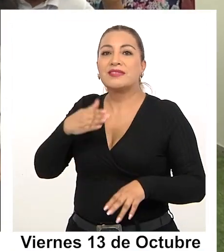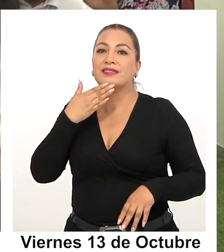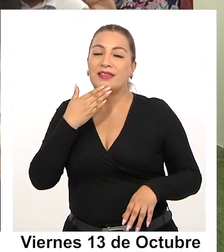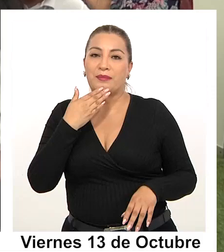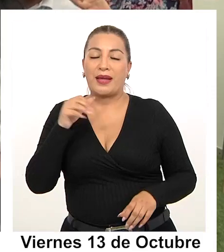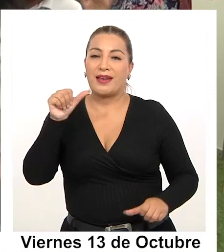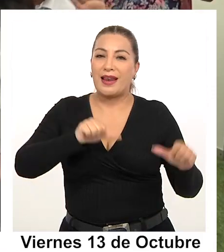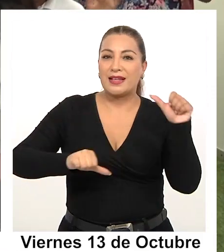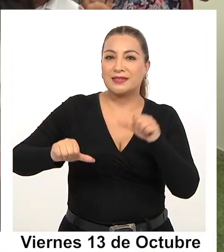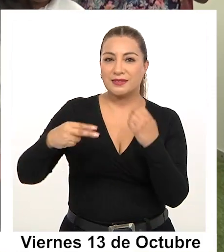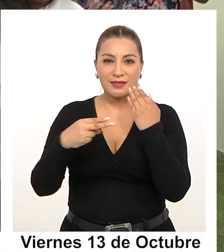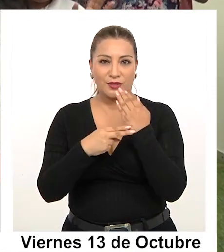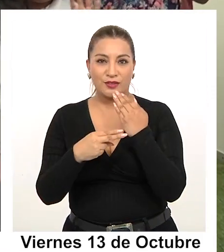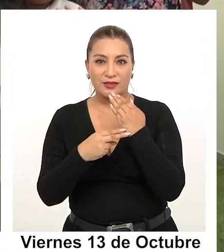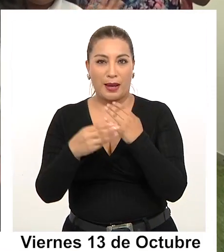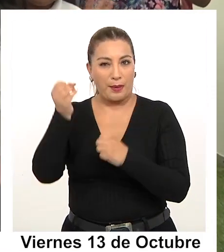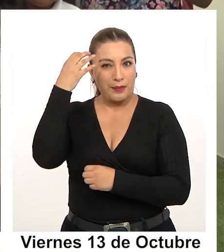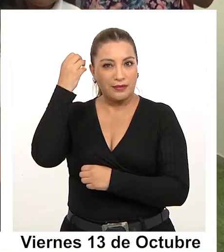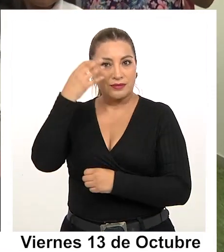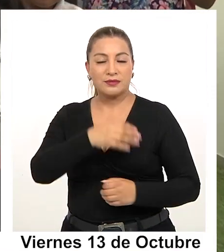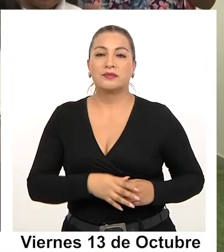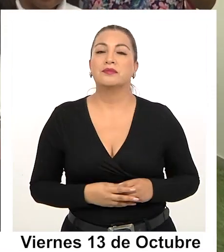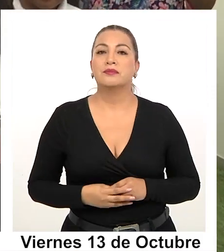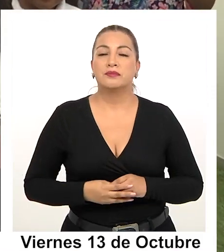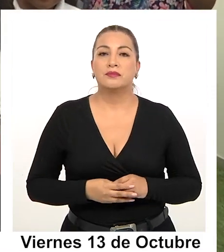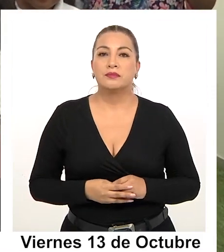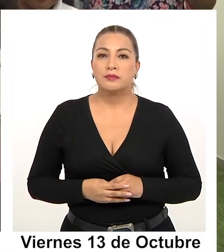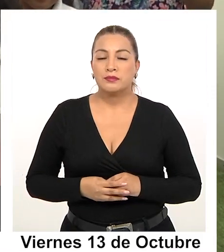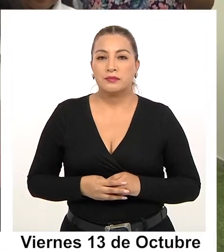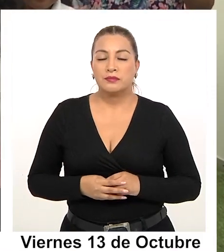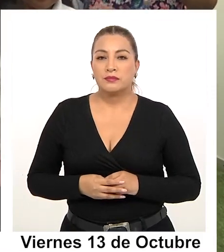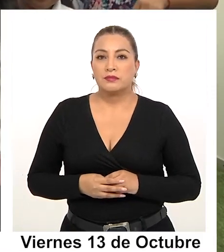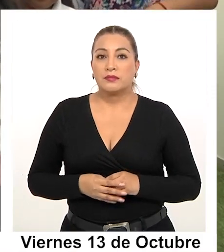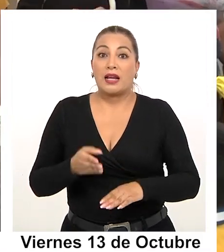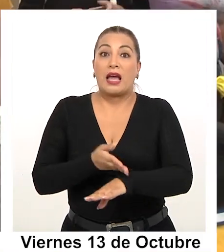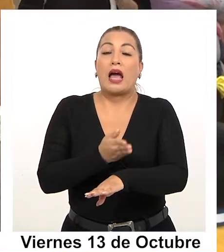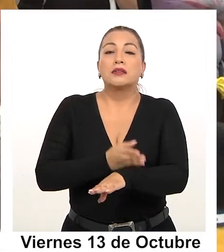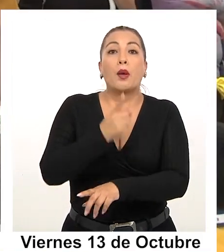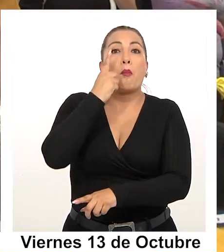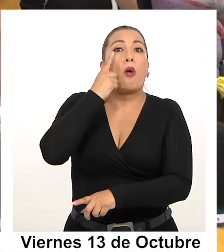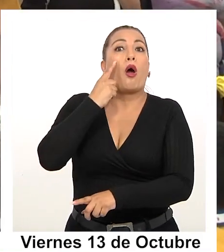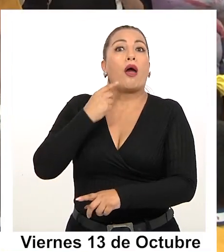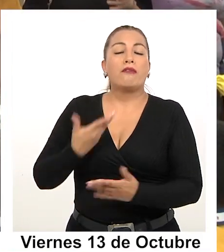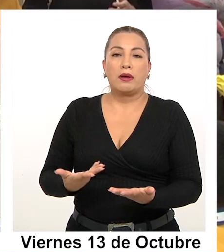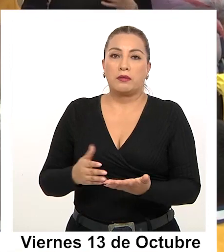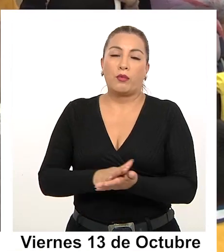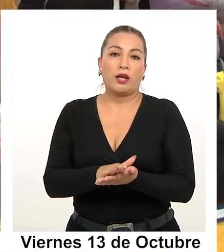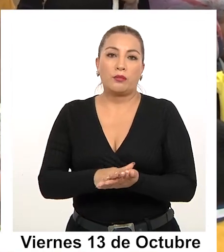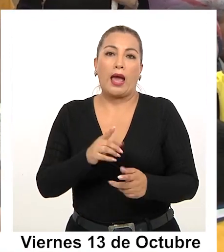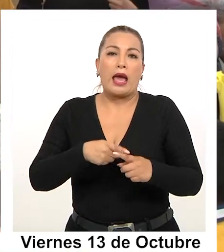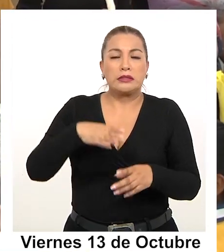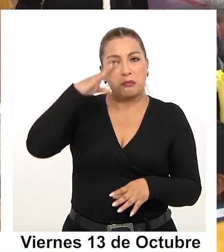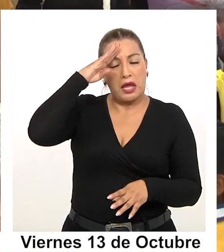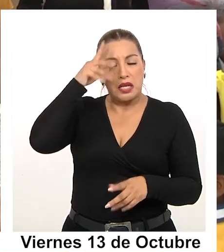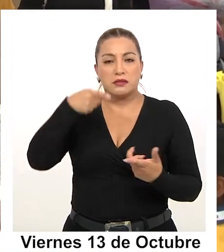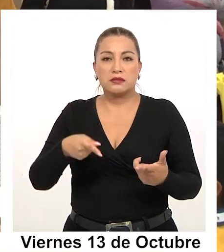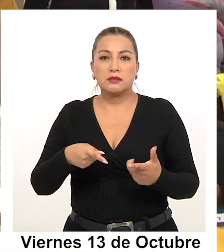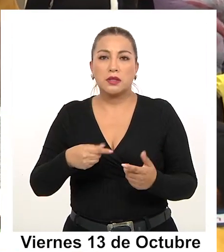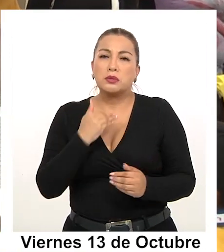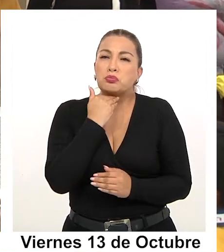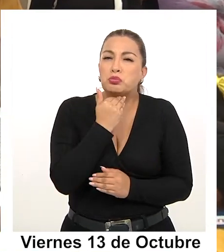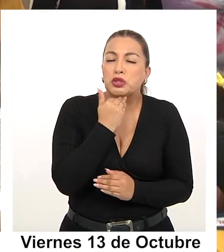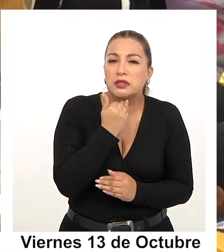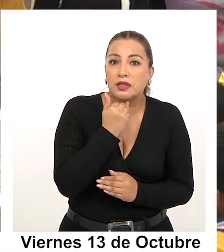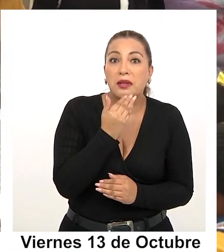en la ciencia y la tecnología. Con una etapa de experimentación, con experimentos muy sencillitos,